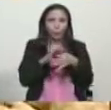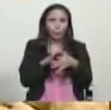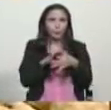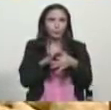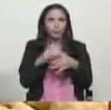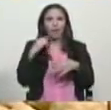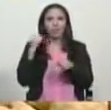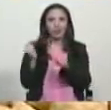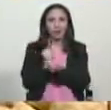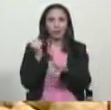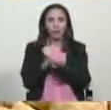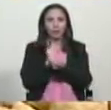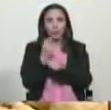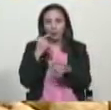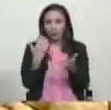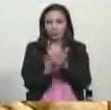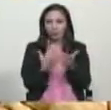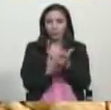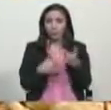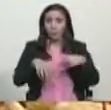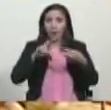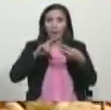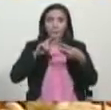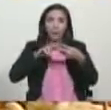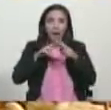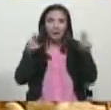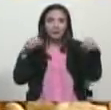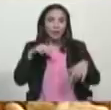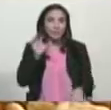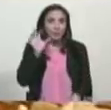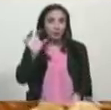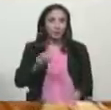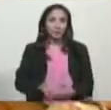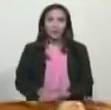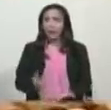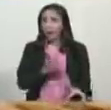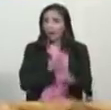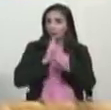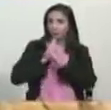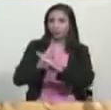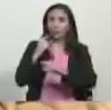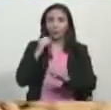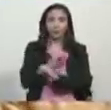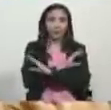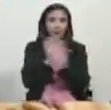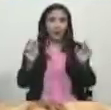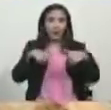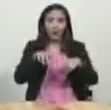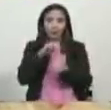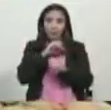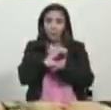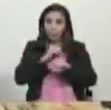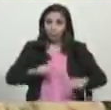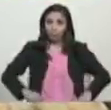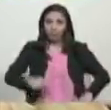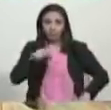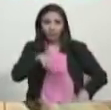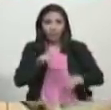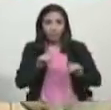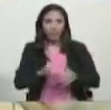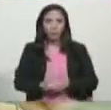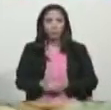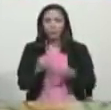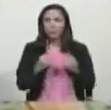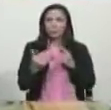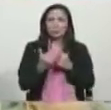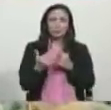para consolidar la patria y para responder, como estamos respondiendo desde Portuguesa, ante la